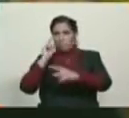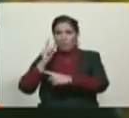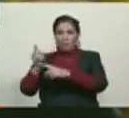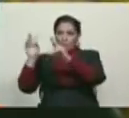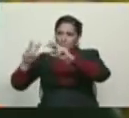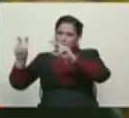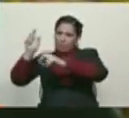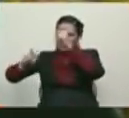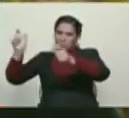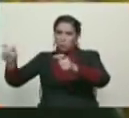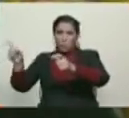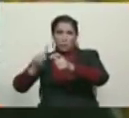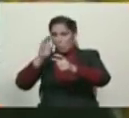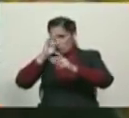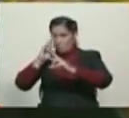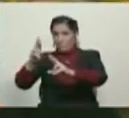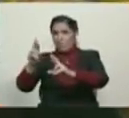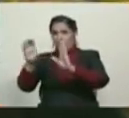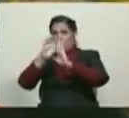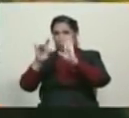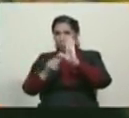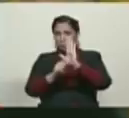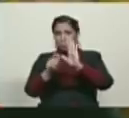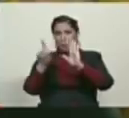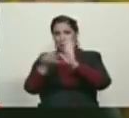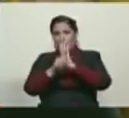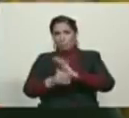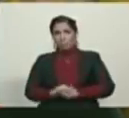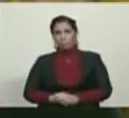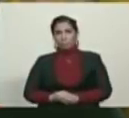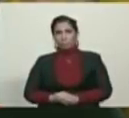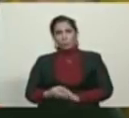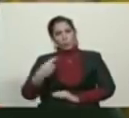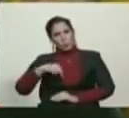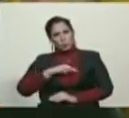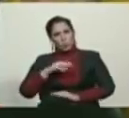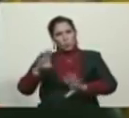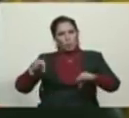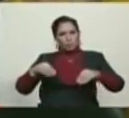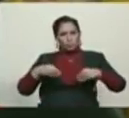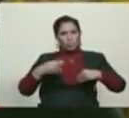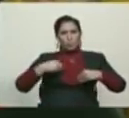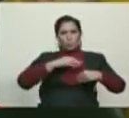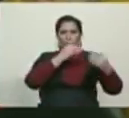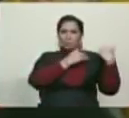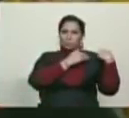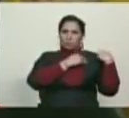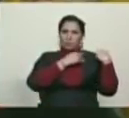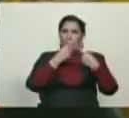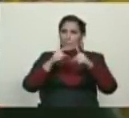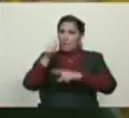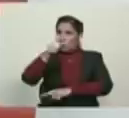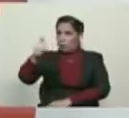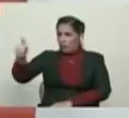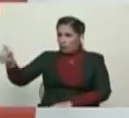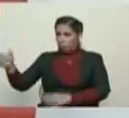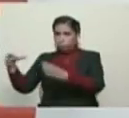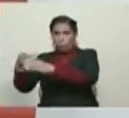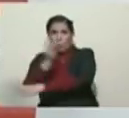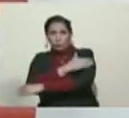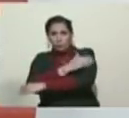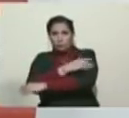Y que cada quien asuma su responsabilidad. Nosotros asumimos la nuestra. Lo cierto es que el país va a seguir